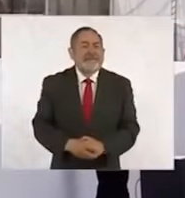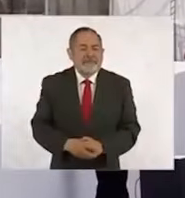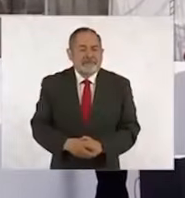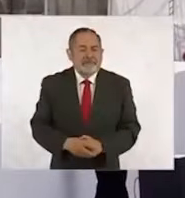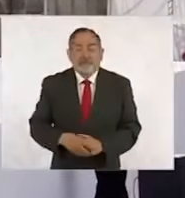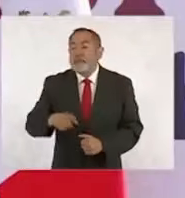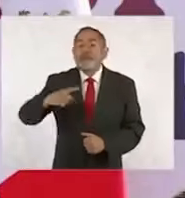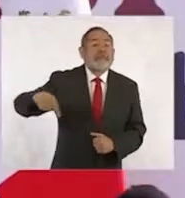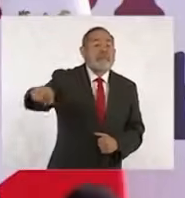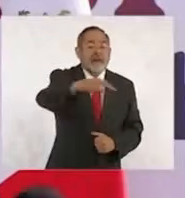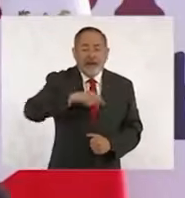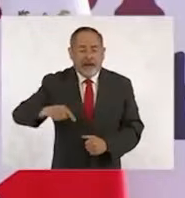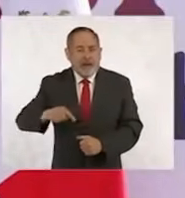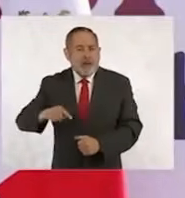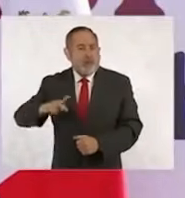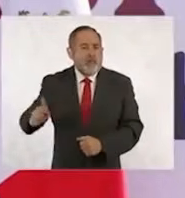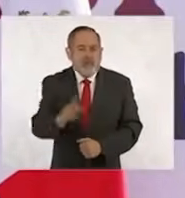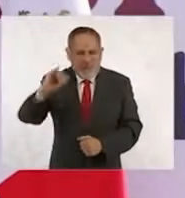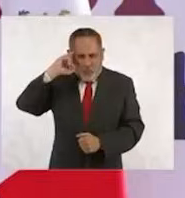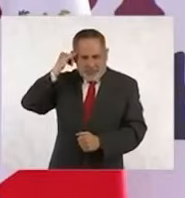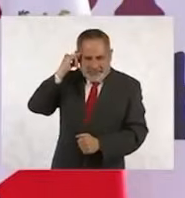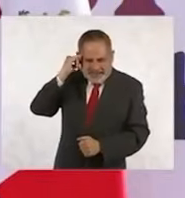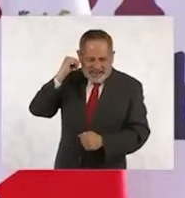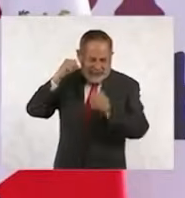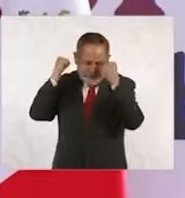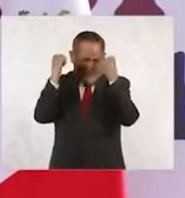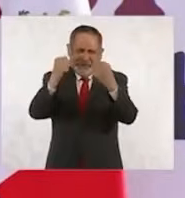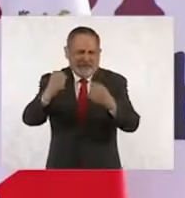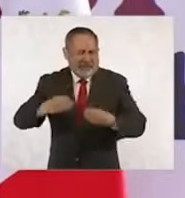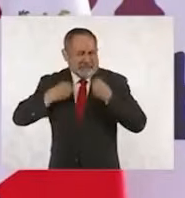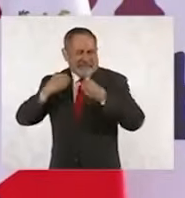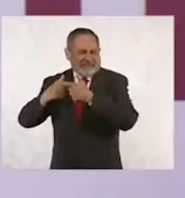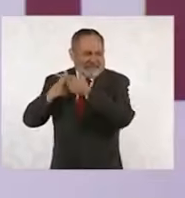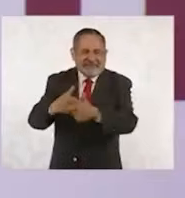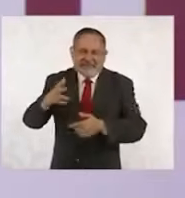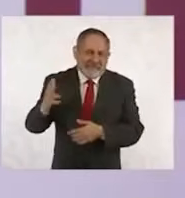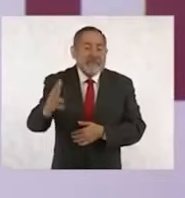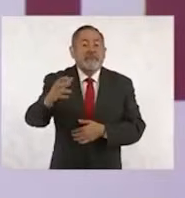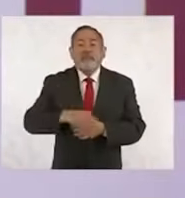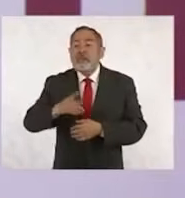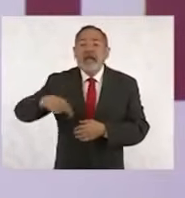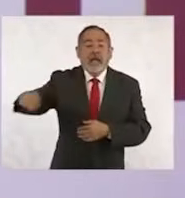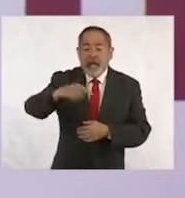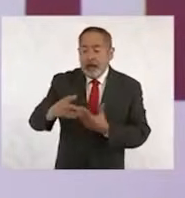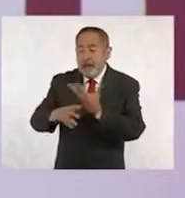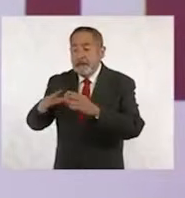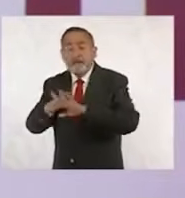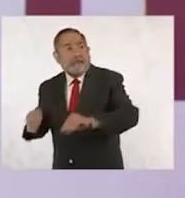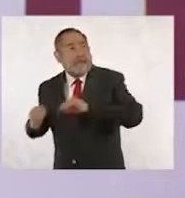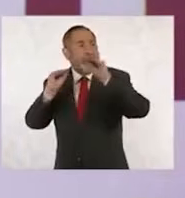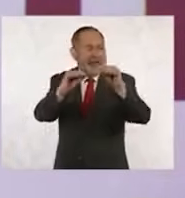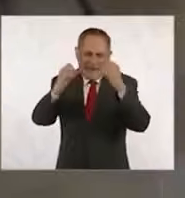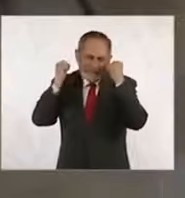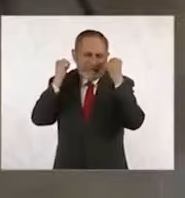gran problema histórico al que nos podríamos enfrentar ahora, que la Cuarta Transformación se vea como un proceso solo electoral